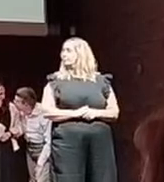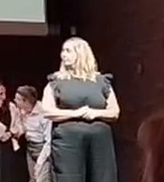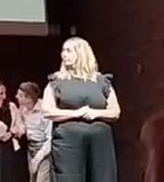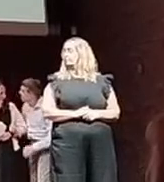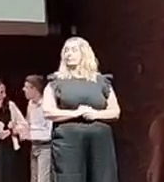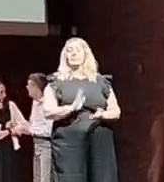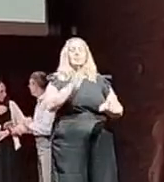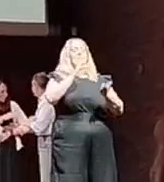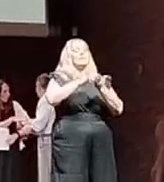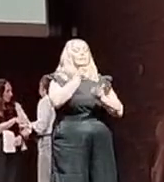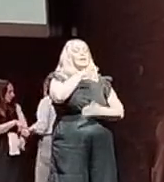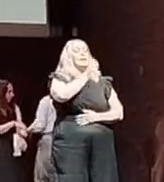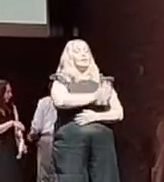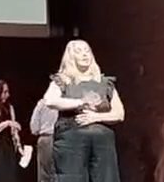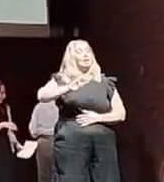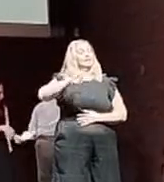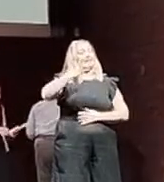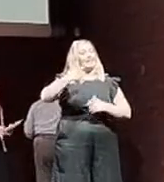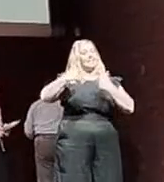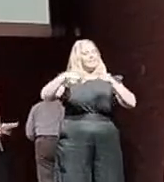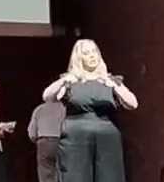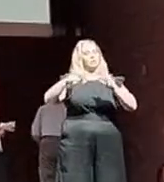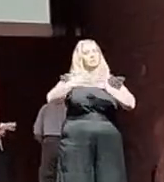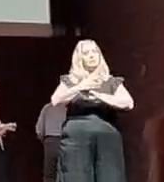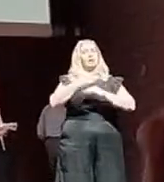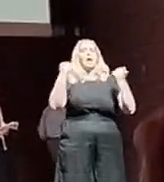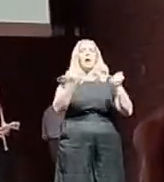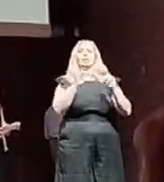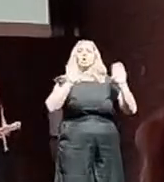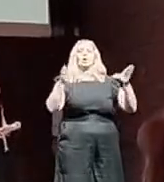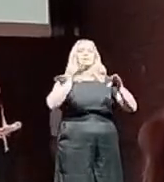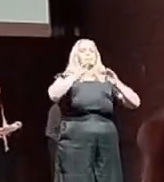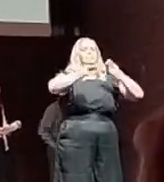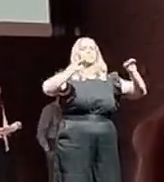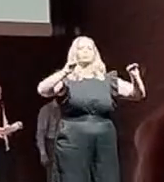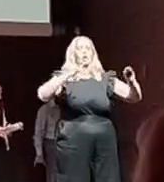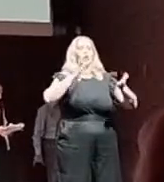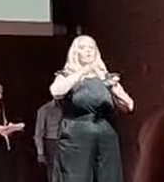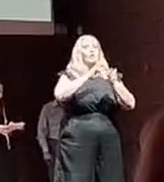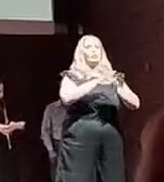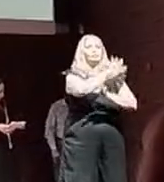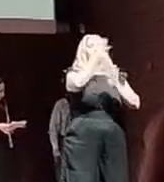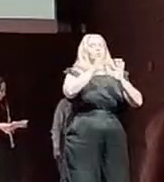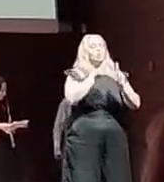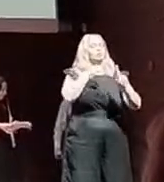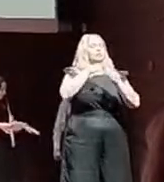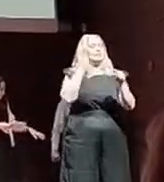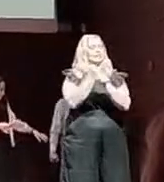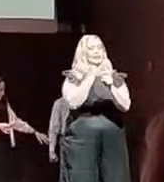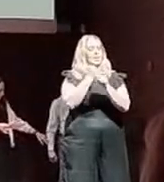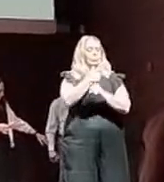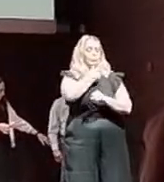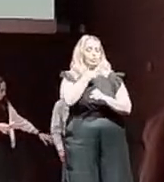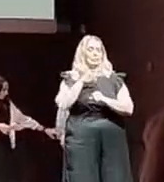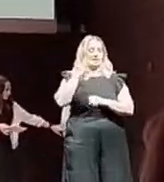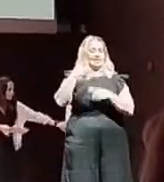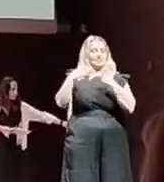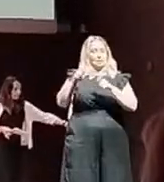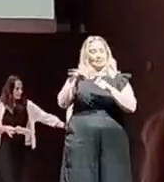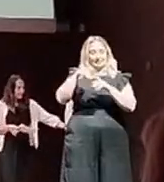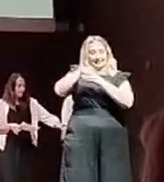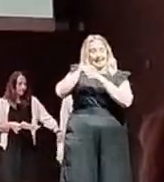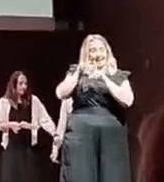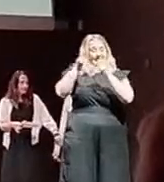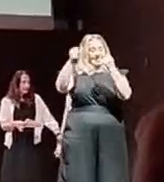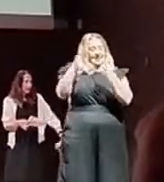El Día Nacional del Tercer Sector es una llamada a la acción colectiva, una jornada para reivindicar el trabajo del tercer sector y de sus